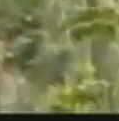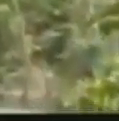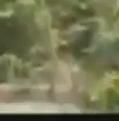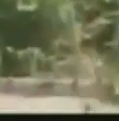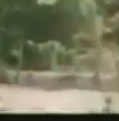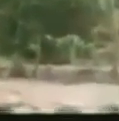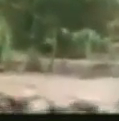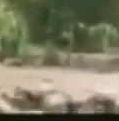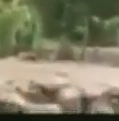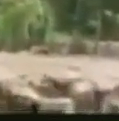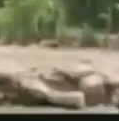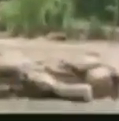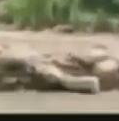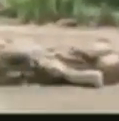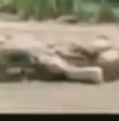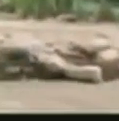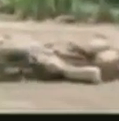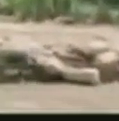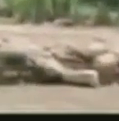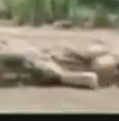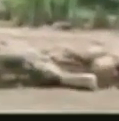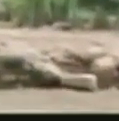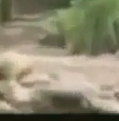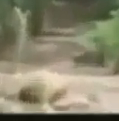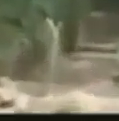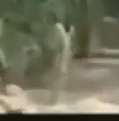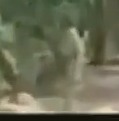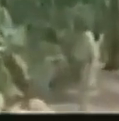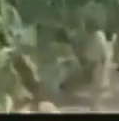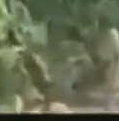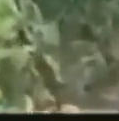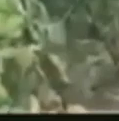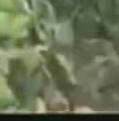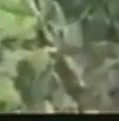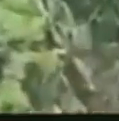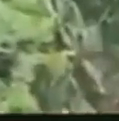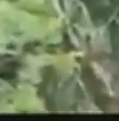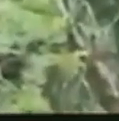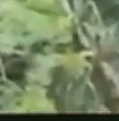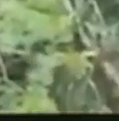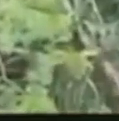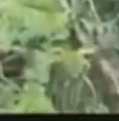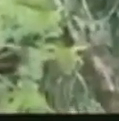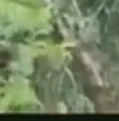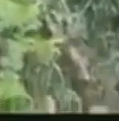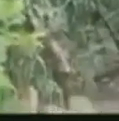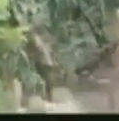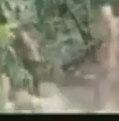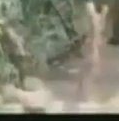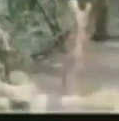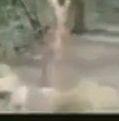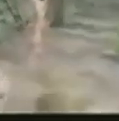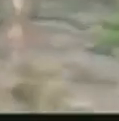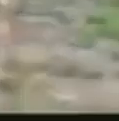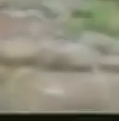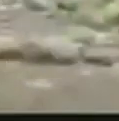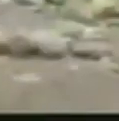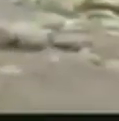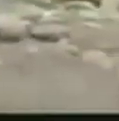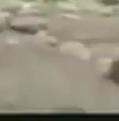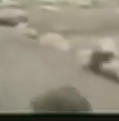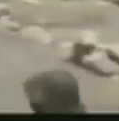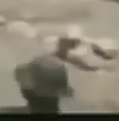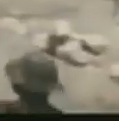inteligencia para detectar esta especie de teleférico irregular y hoy lo